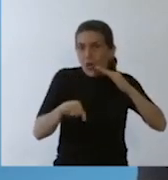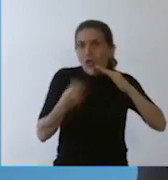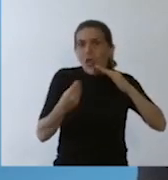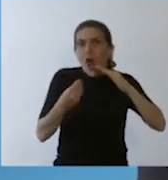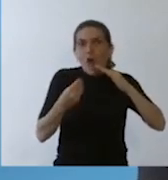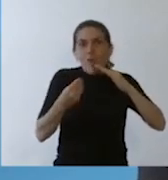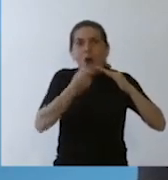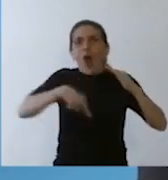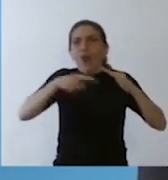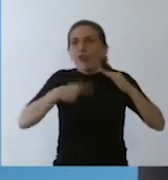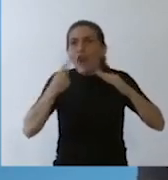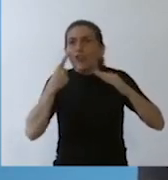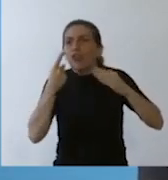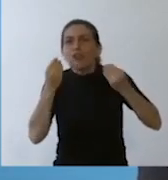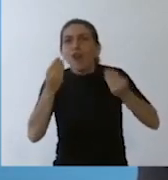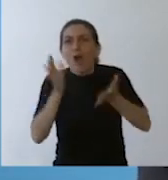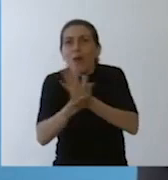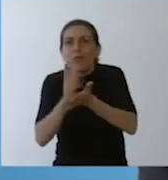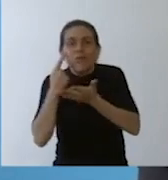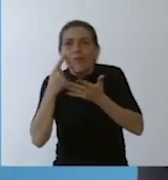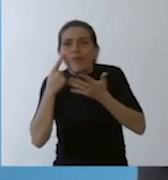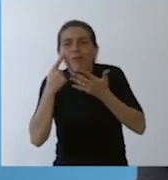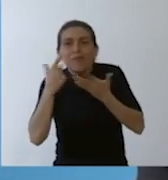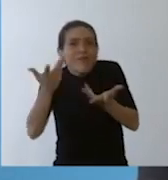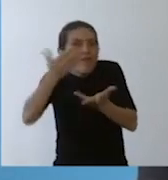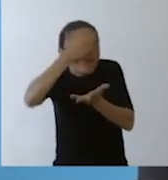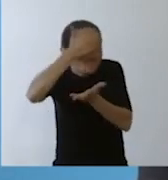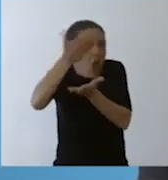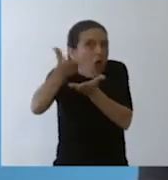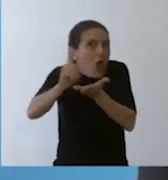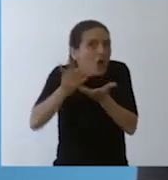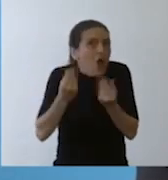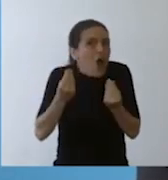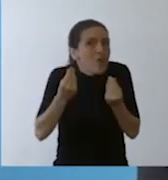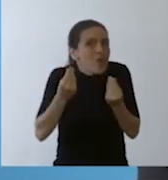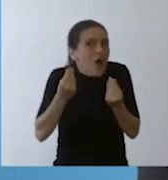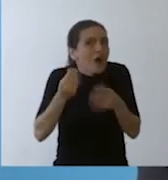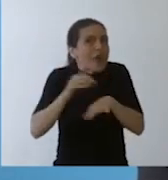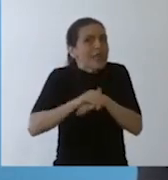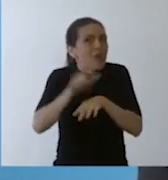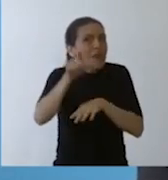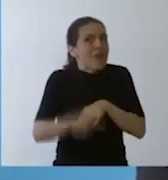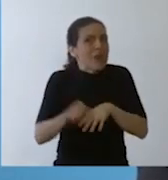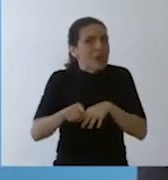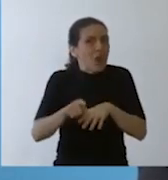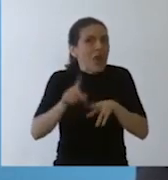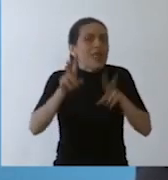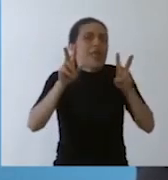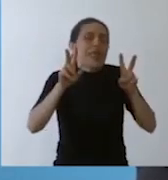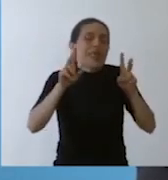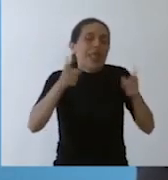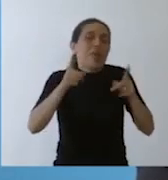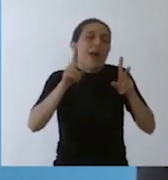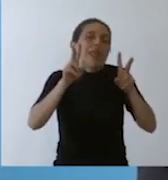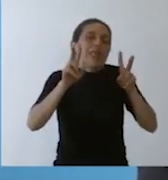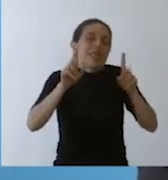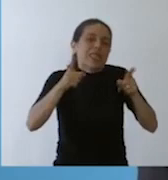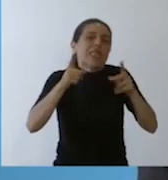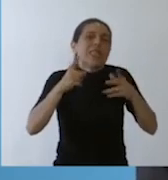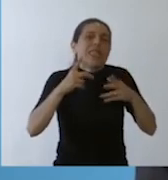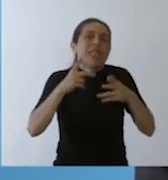llegar, salvo por todas las recomendaciones, por el sistema público. Nosotros esperamos que el